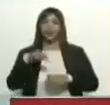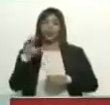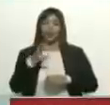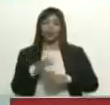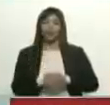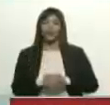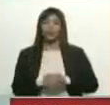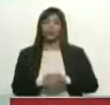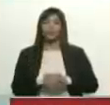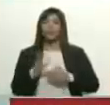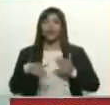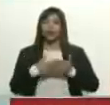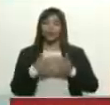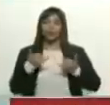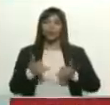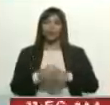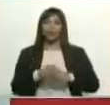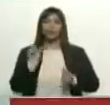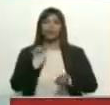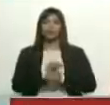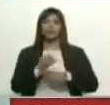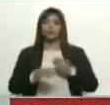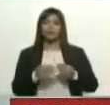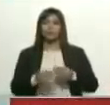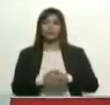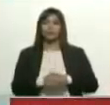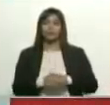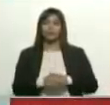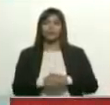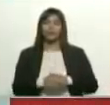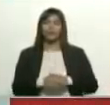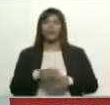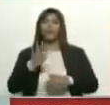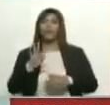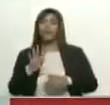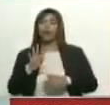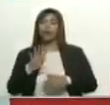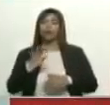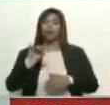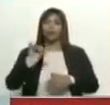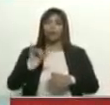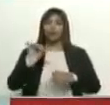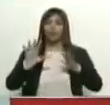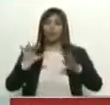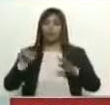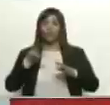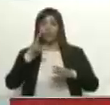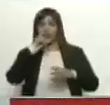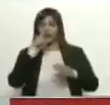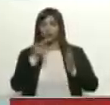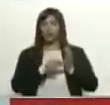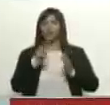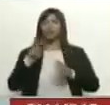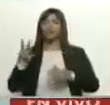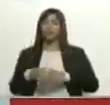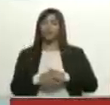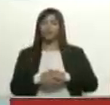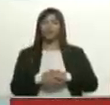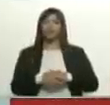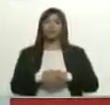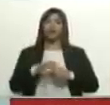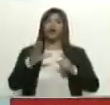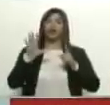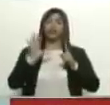Colombia. Al momento de la aprehensión realizada el 4 y el 9 de julio del año 2022, a los 6